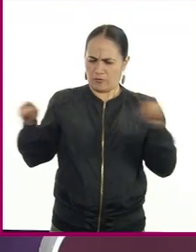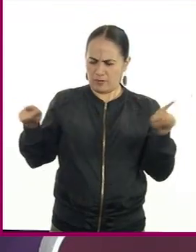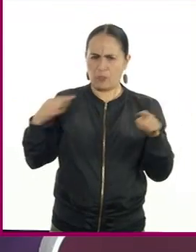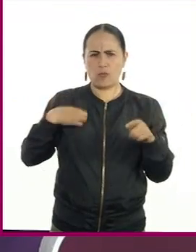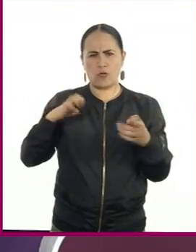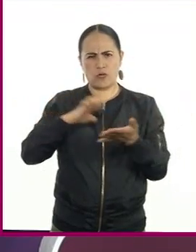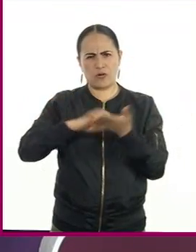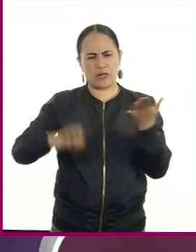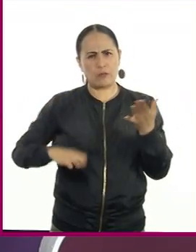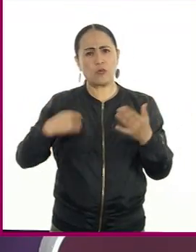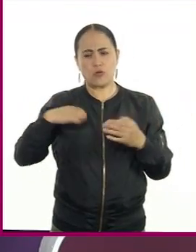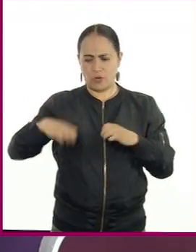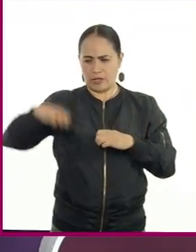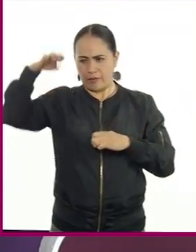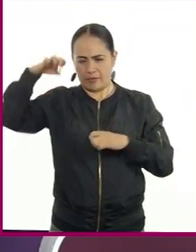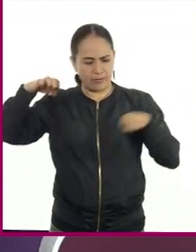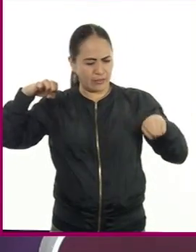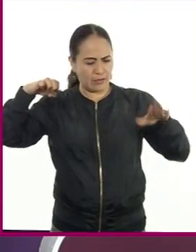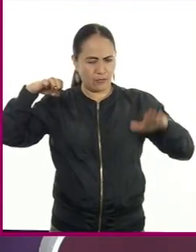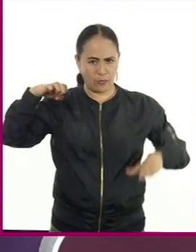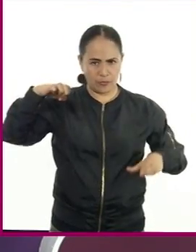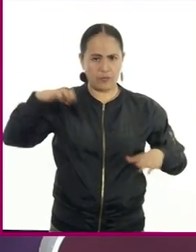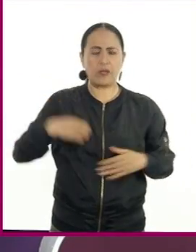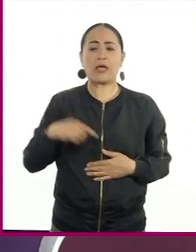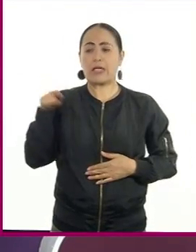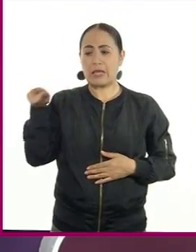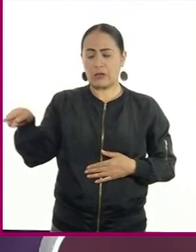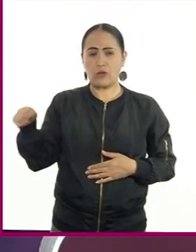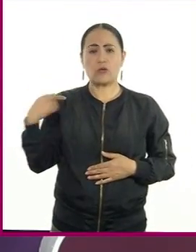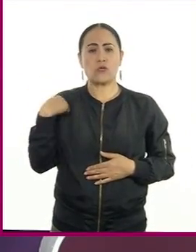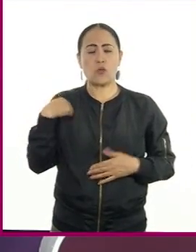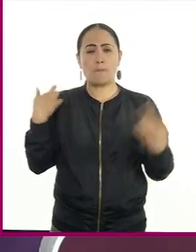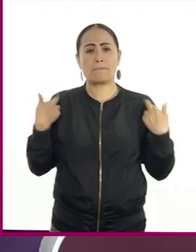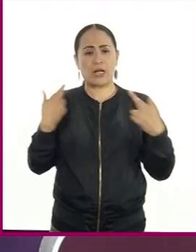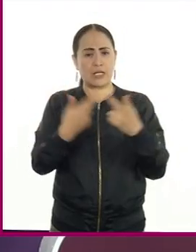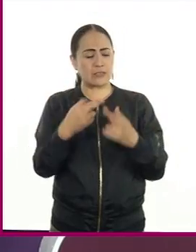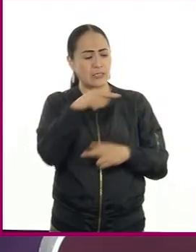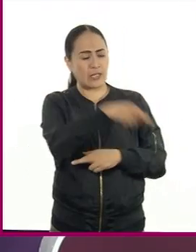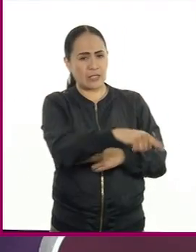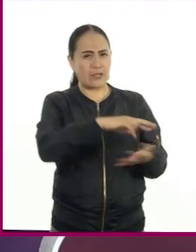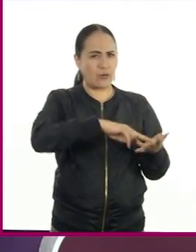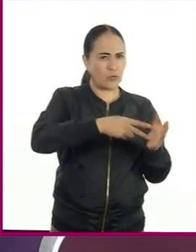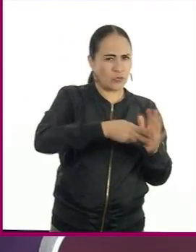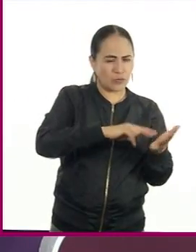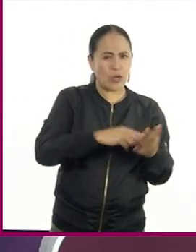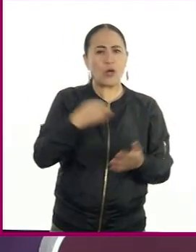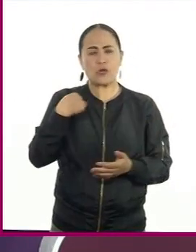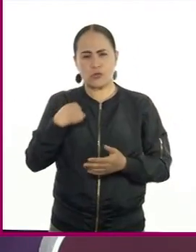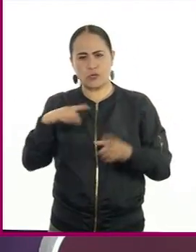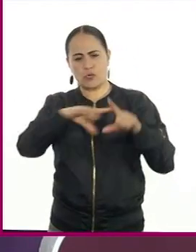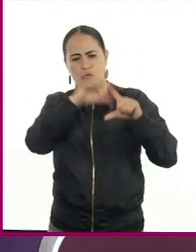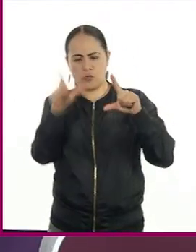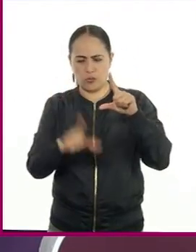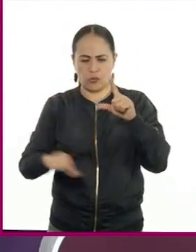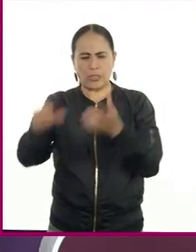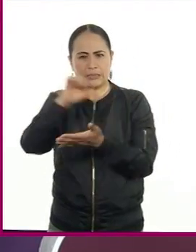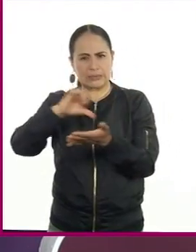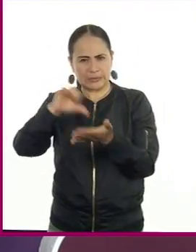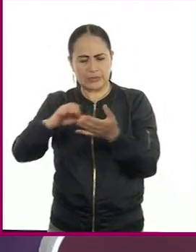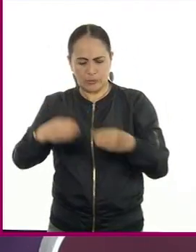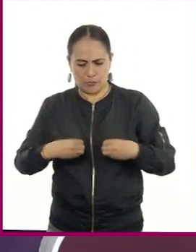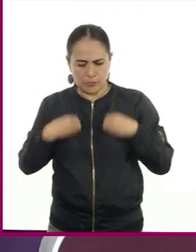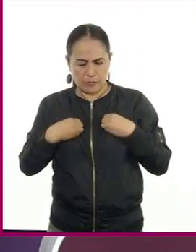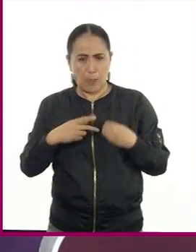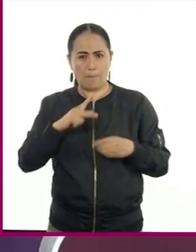edad. Soy docente y ella es ingeniera. Vivo en el centro del país y ella en